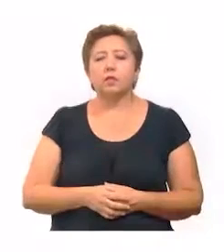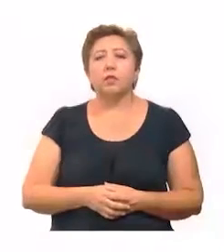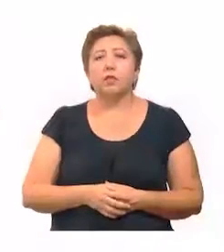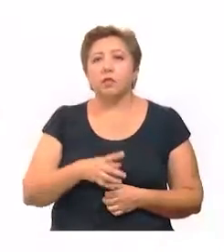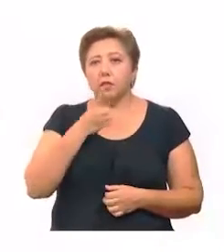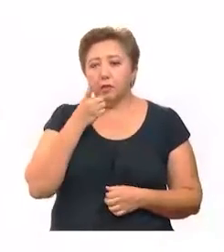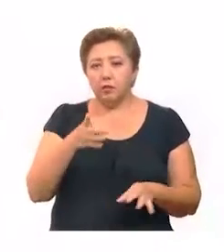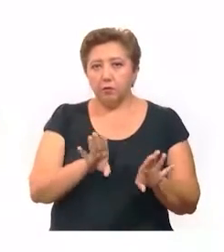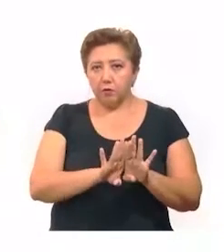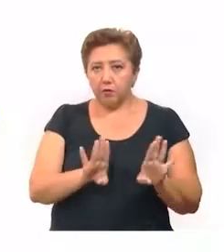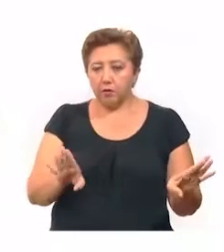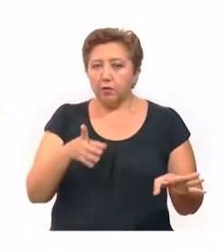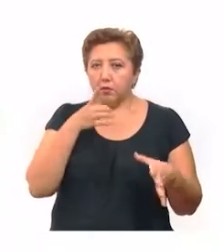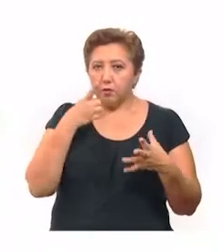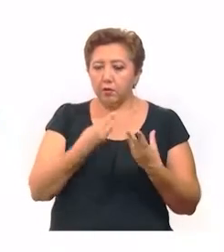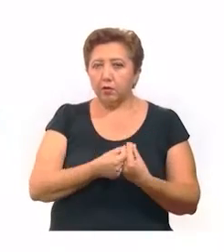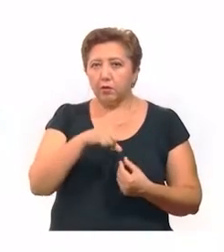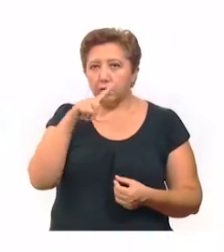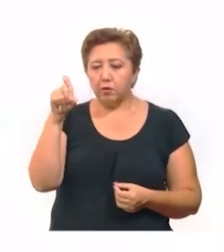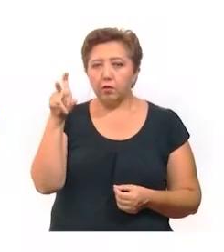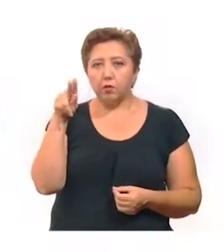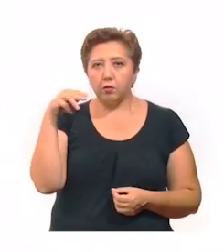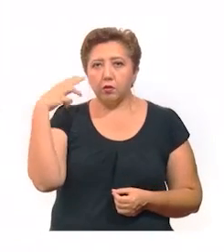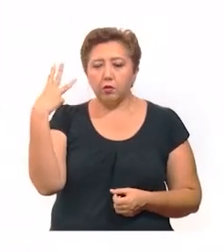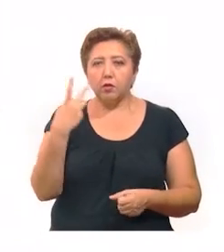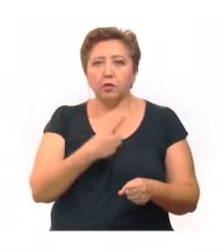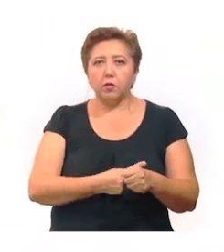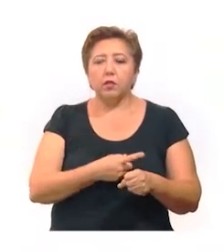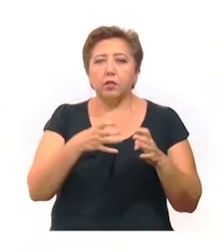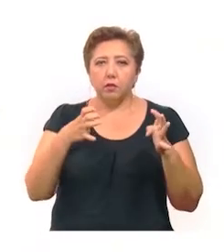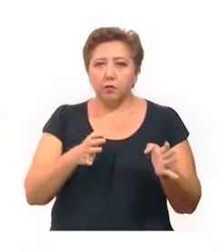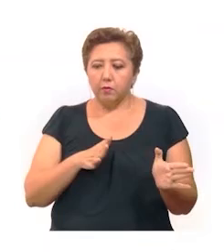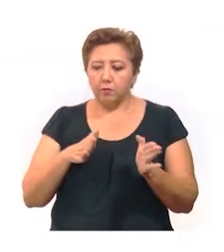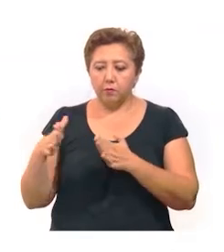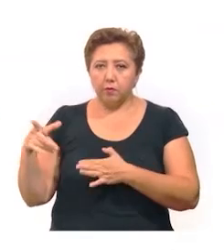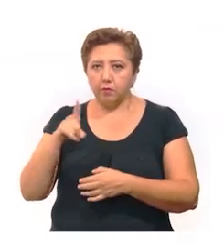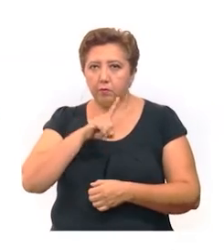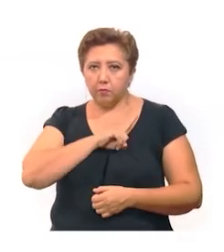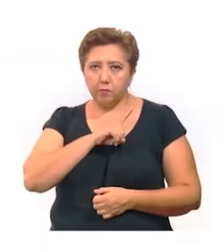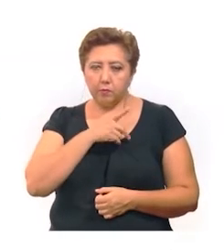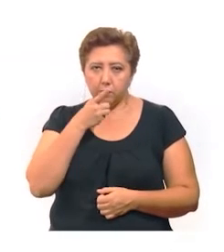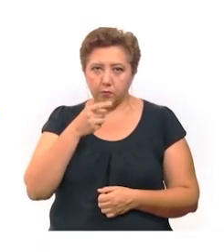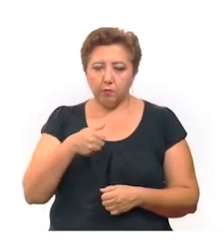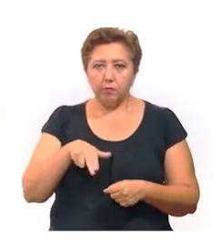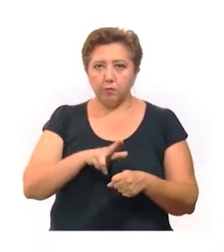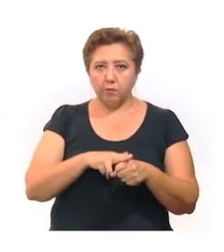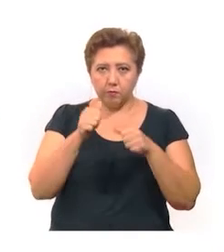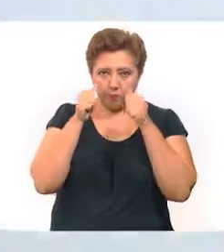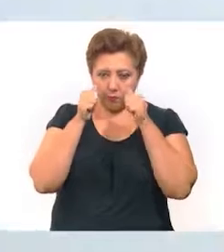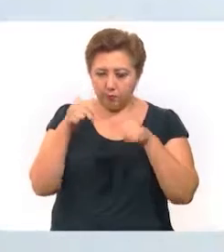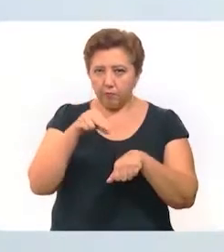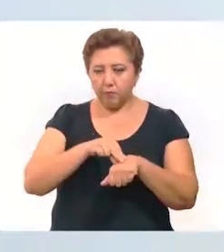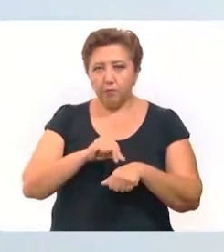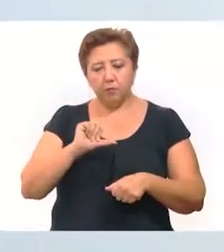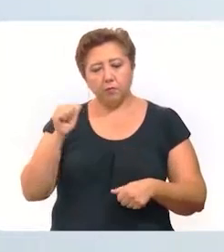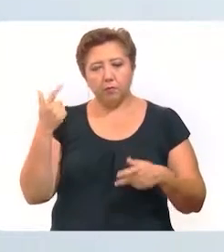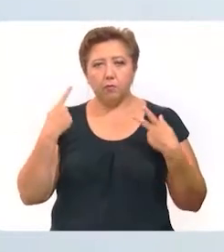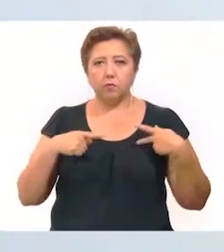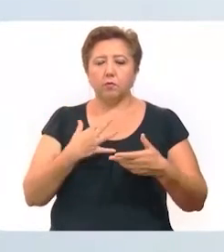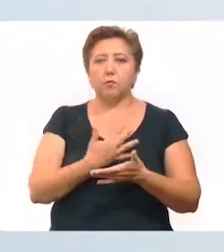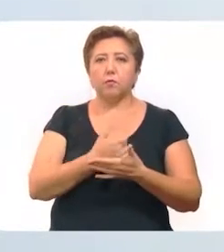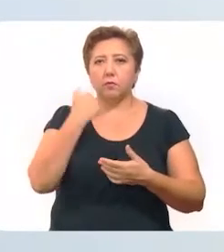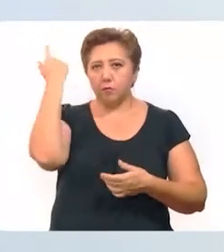leves. Como ya mencionamos, 183 de los casos positivos están en hospitales públicos y en aislamiento total. Hay otros